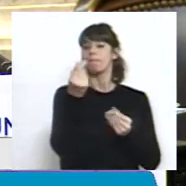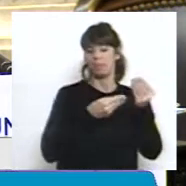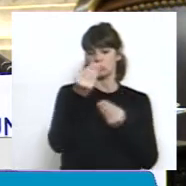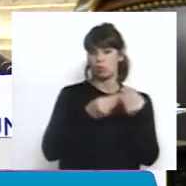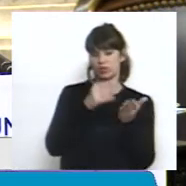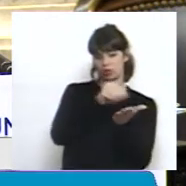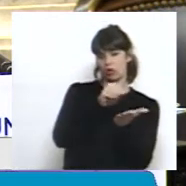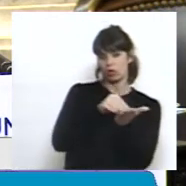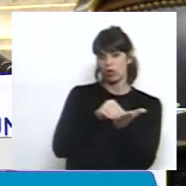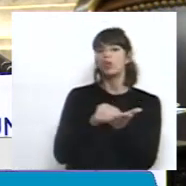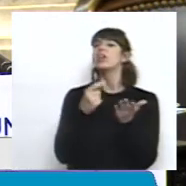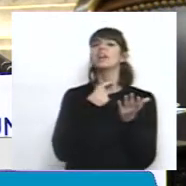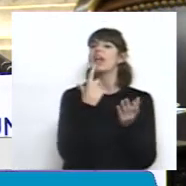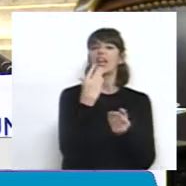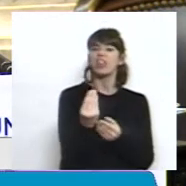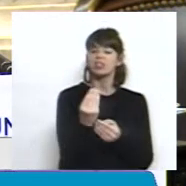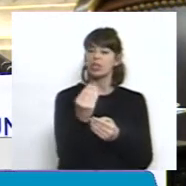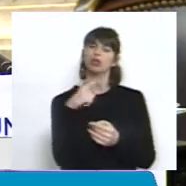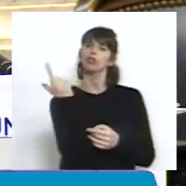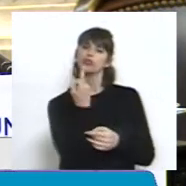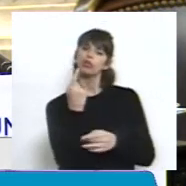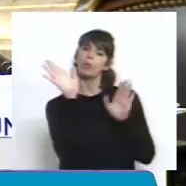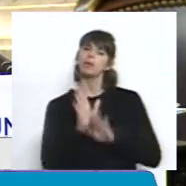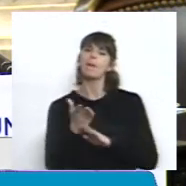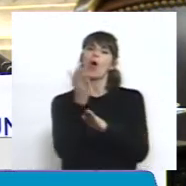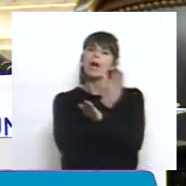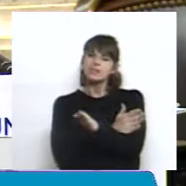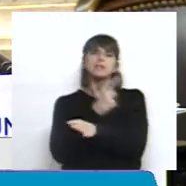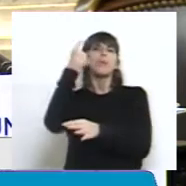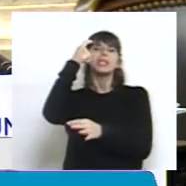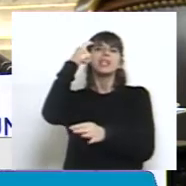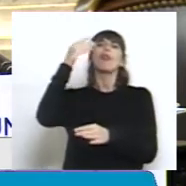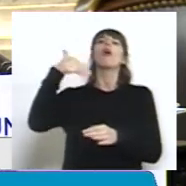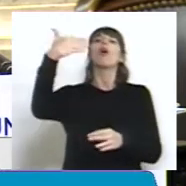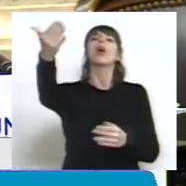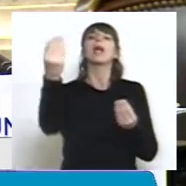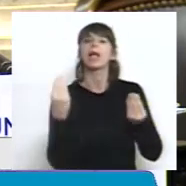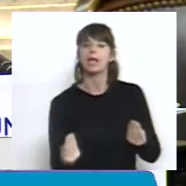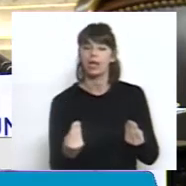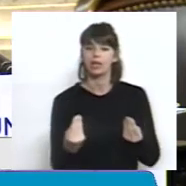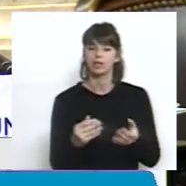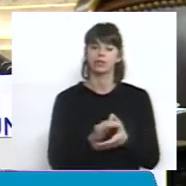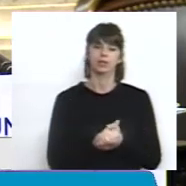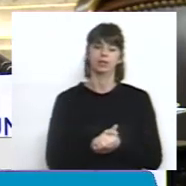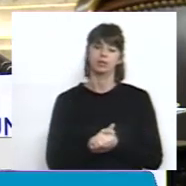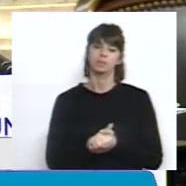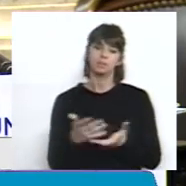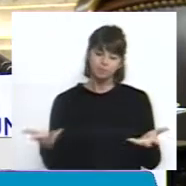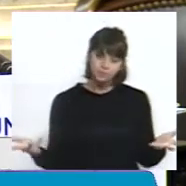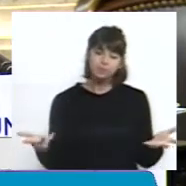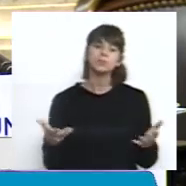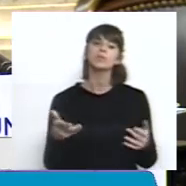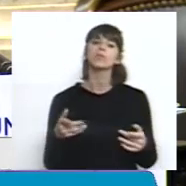es presuponer qué es lo que puede pasar, y presuponer siempre trae como